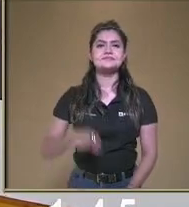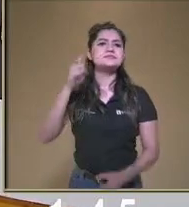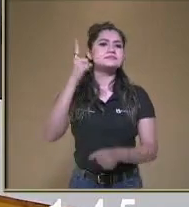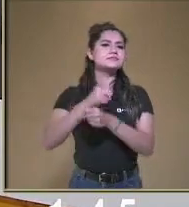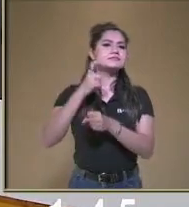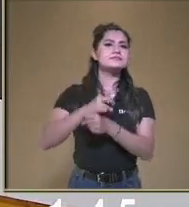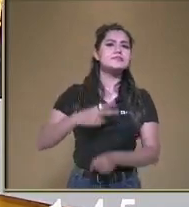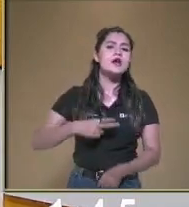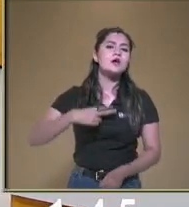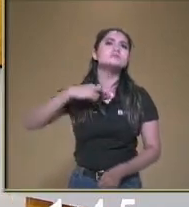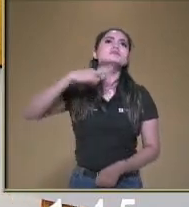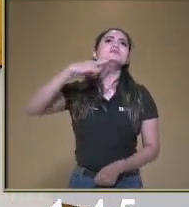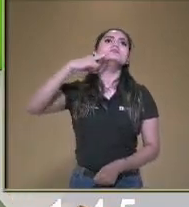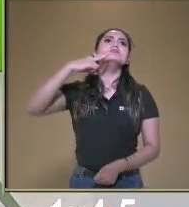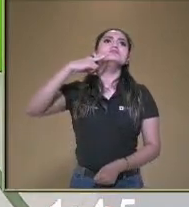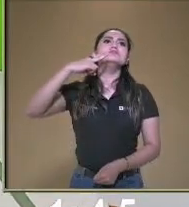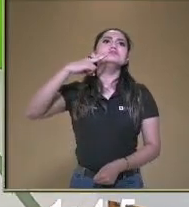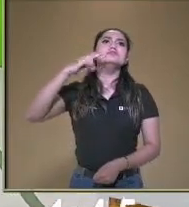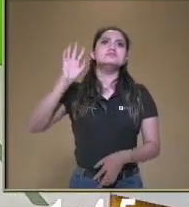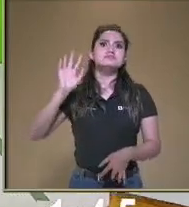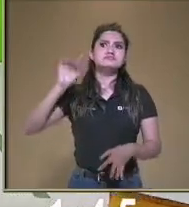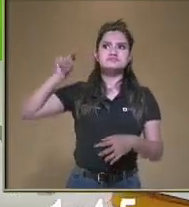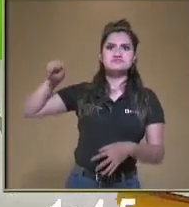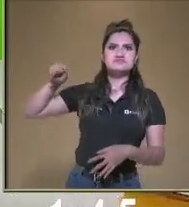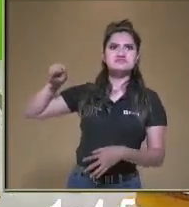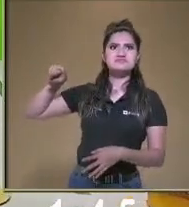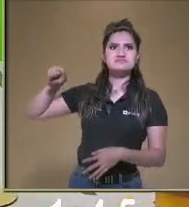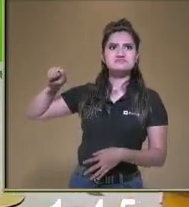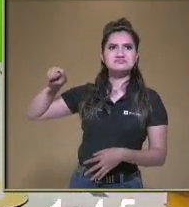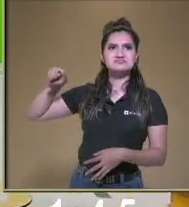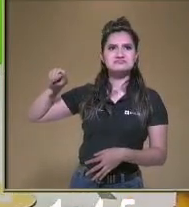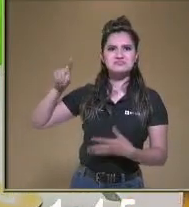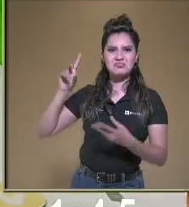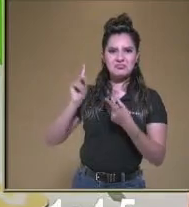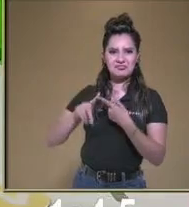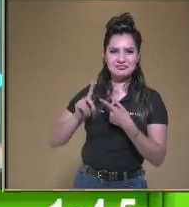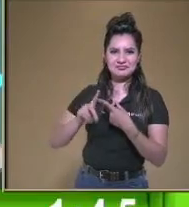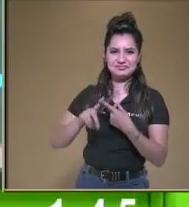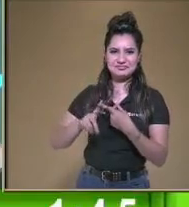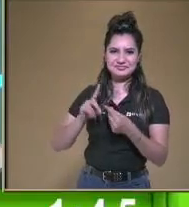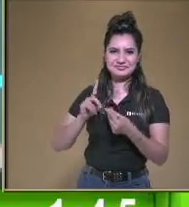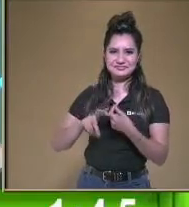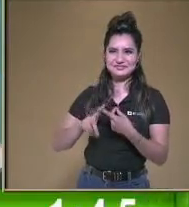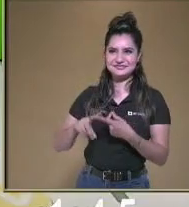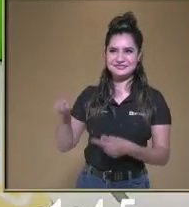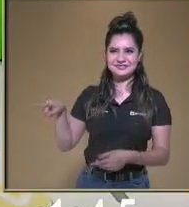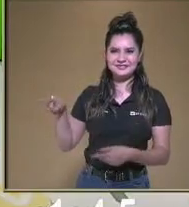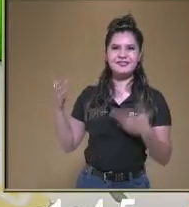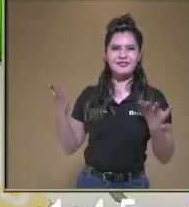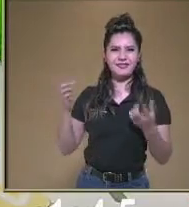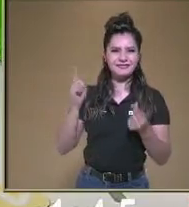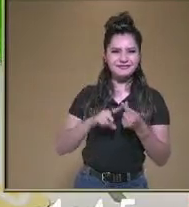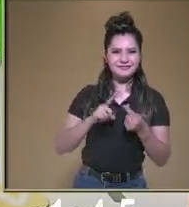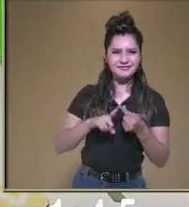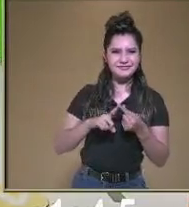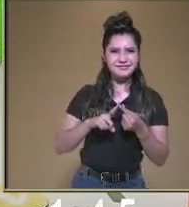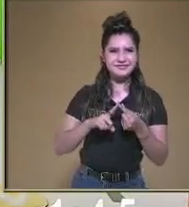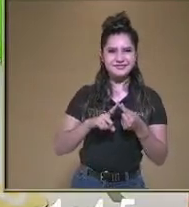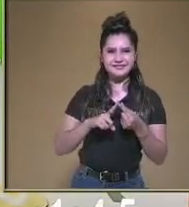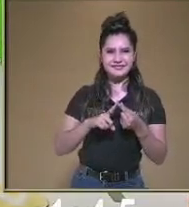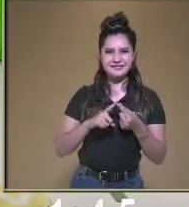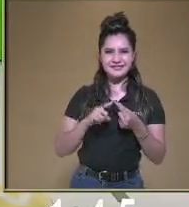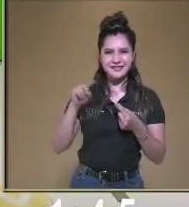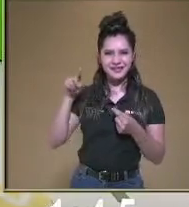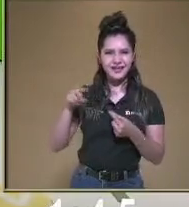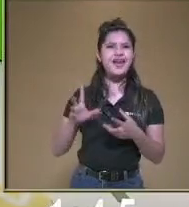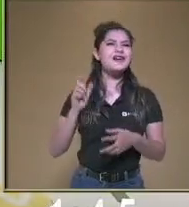Hola. ¿Pero quién dejó entrar a este niño, por favor? A ver, seguridad, por favor. Niño, no puedes estar aquí. Estamos en vivo, estamos